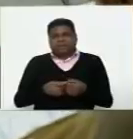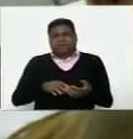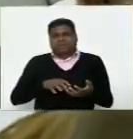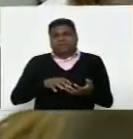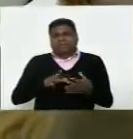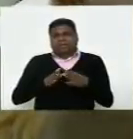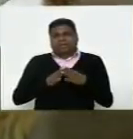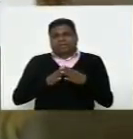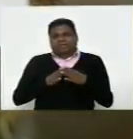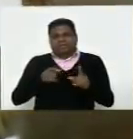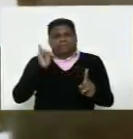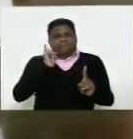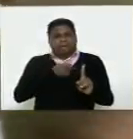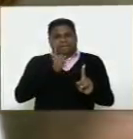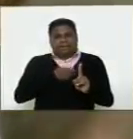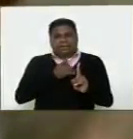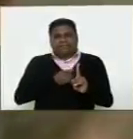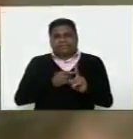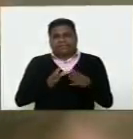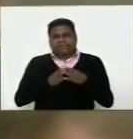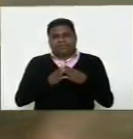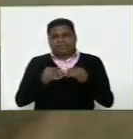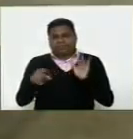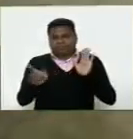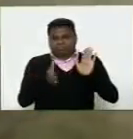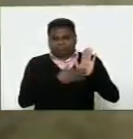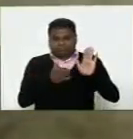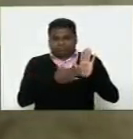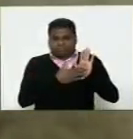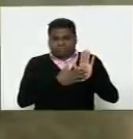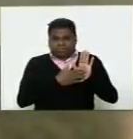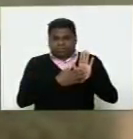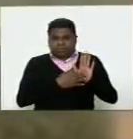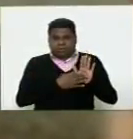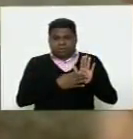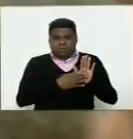sanciones unilaterales, por eso el decreto de Obama,